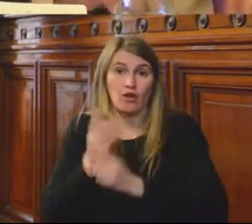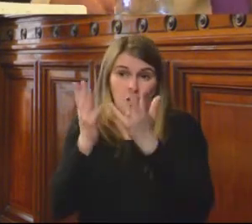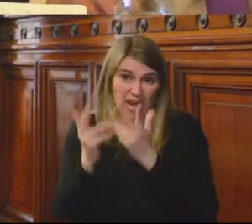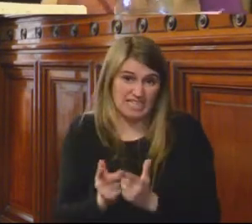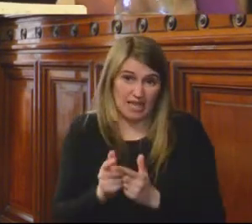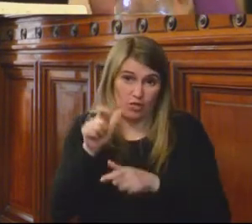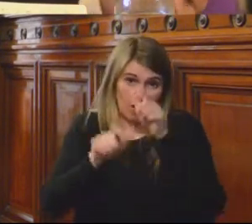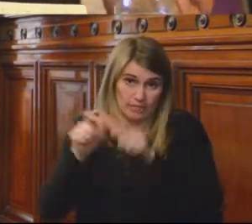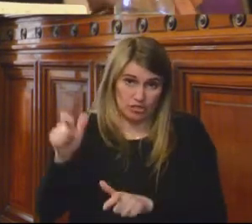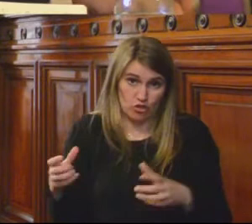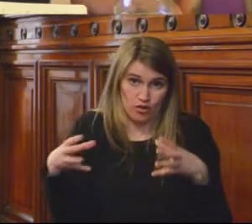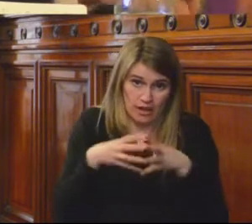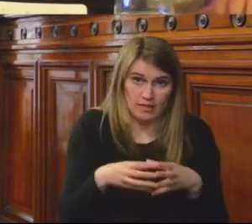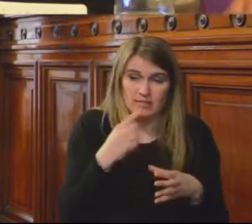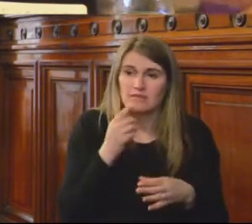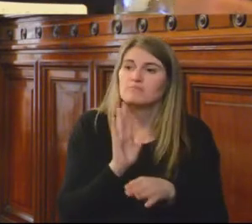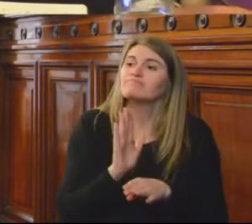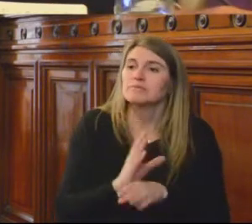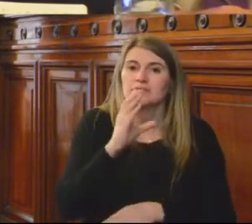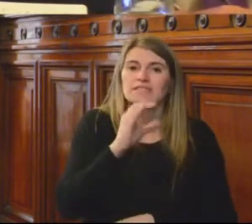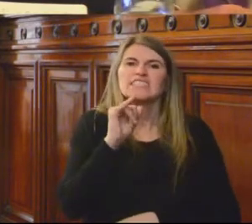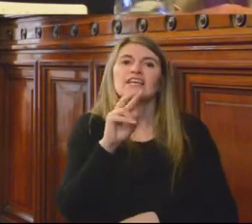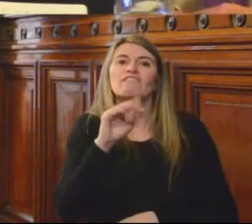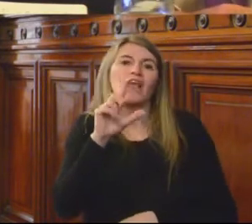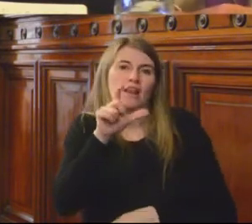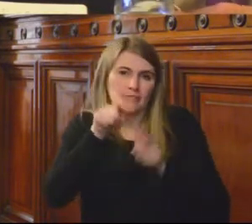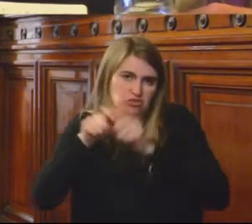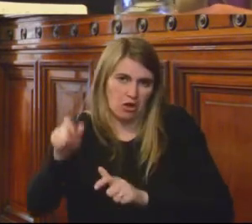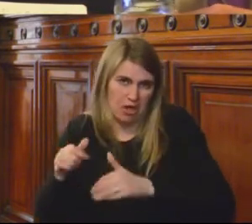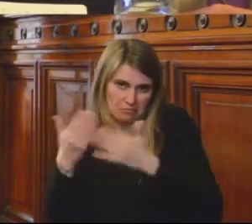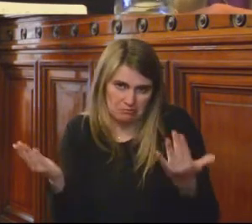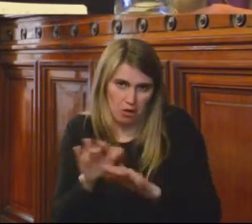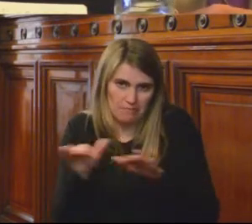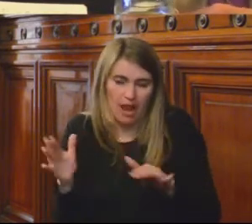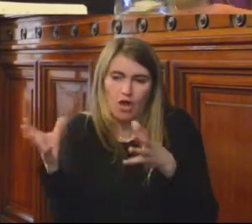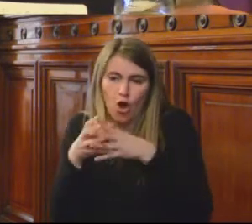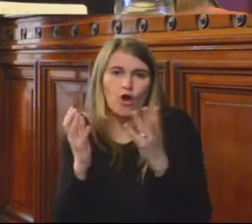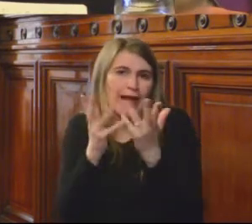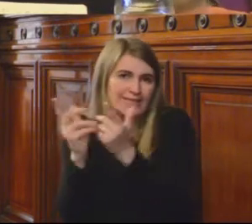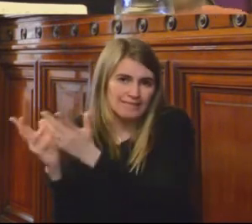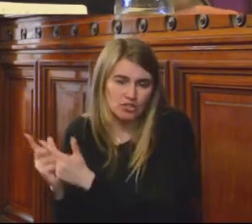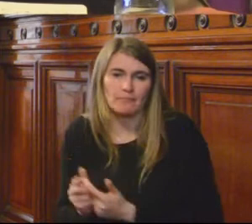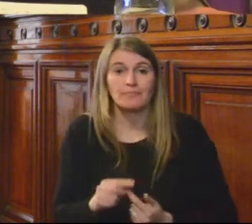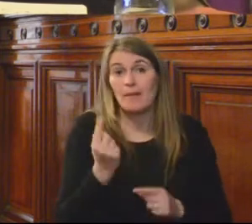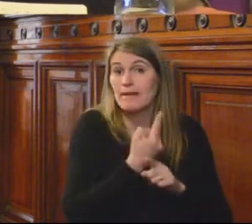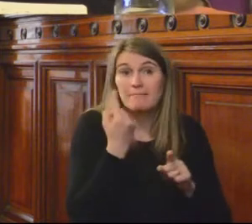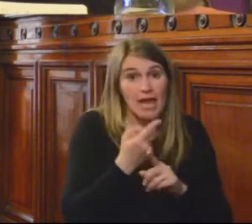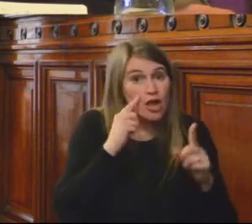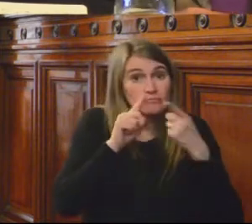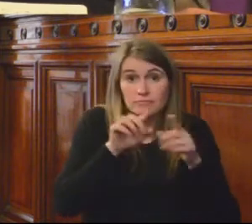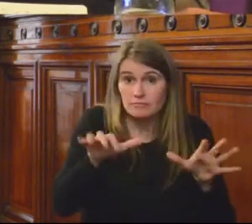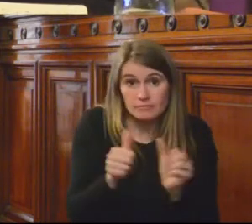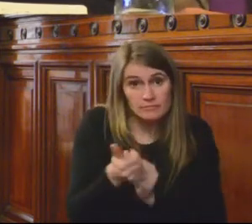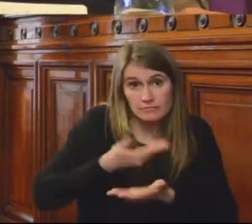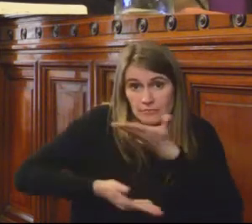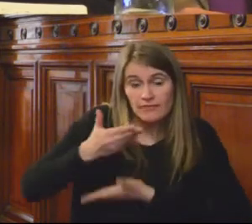conocido en el ámbito internacional como sociedad civil, en los siguientes ámbitos de acción. Primero, la prevención integral y convivencia solidaria a